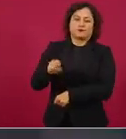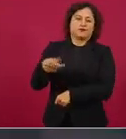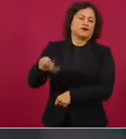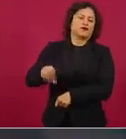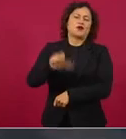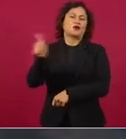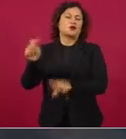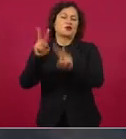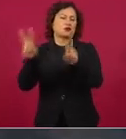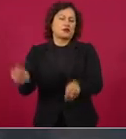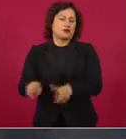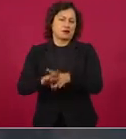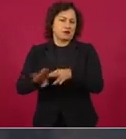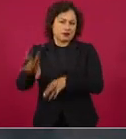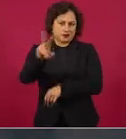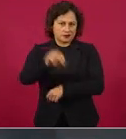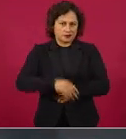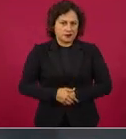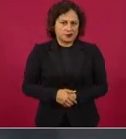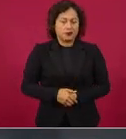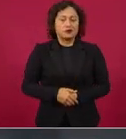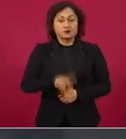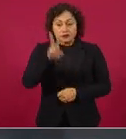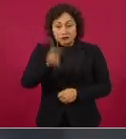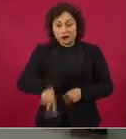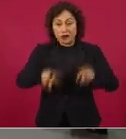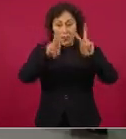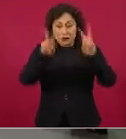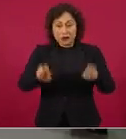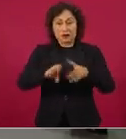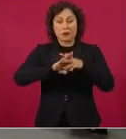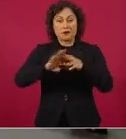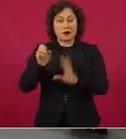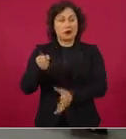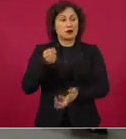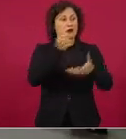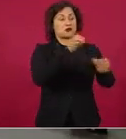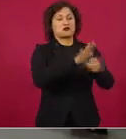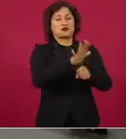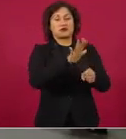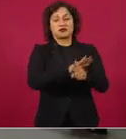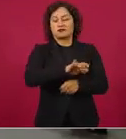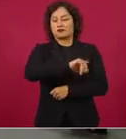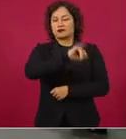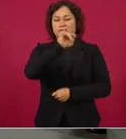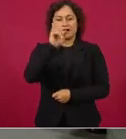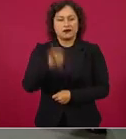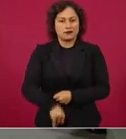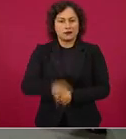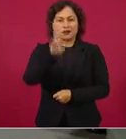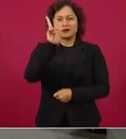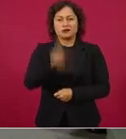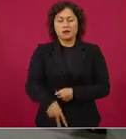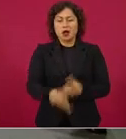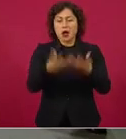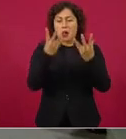En materia de migración nunca son suficientes los recursos, presidente, y tenemos mucho desplazado, mucha gente de Michoacán, como